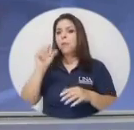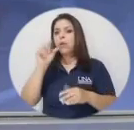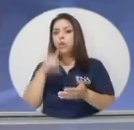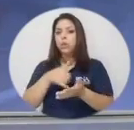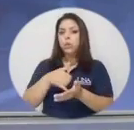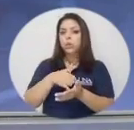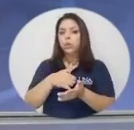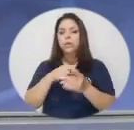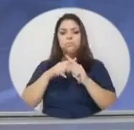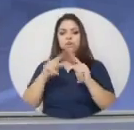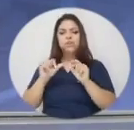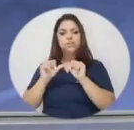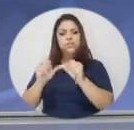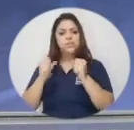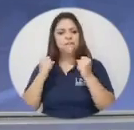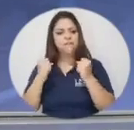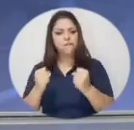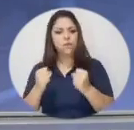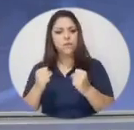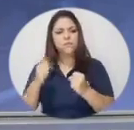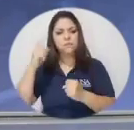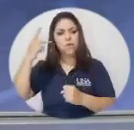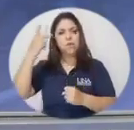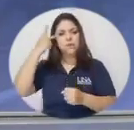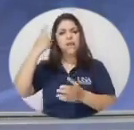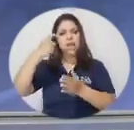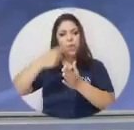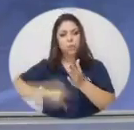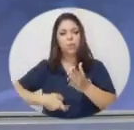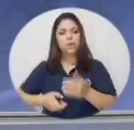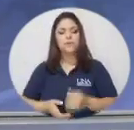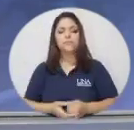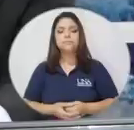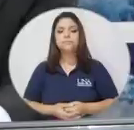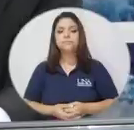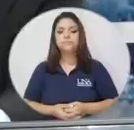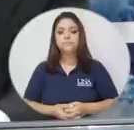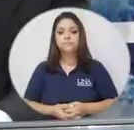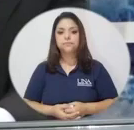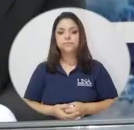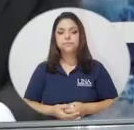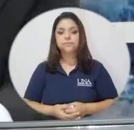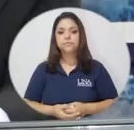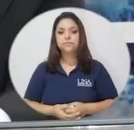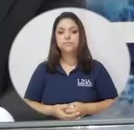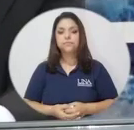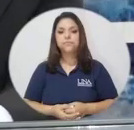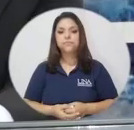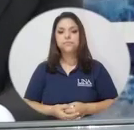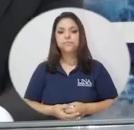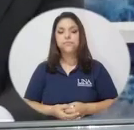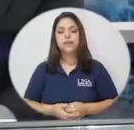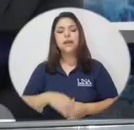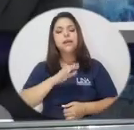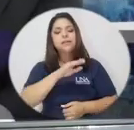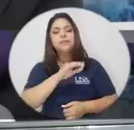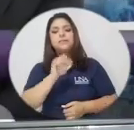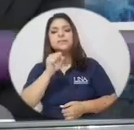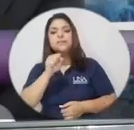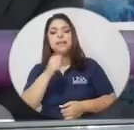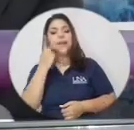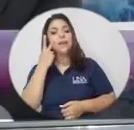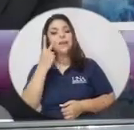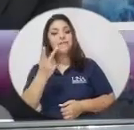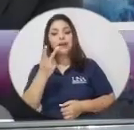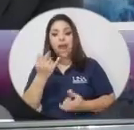sacó un poco de balance, pero se mantiene como esa política dura que caracteriza a los gobiernos de los Estados Unidos. Maribel, hay que ver que estamos